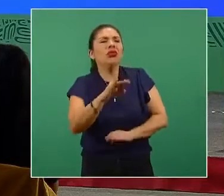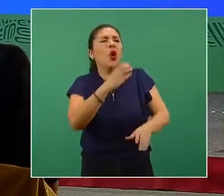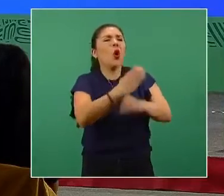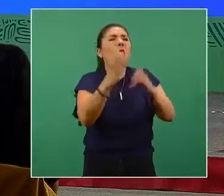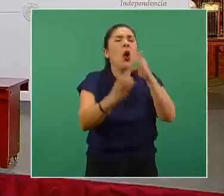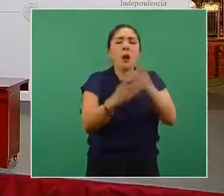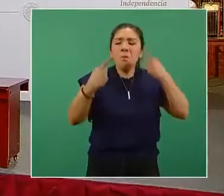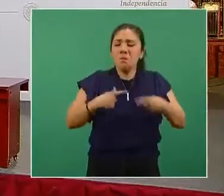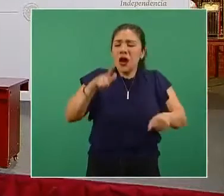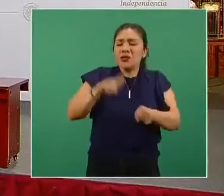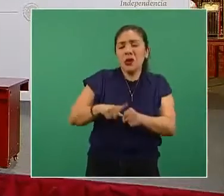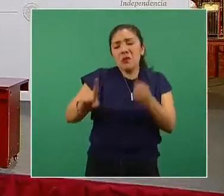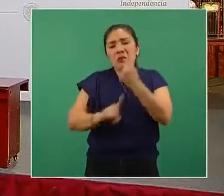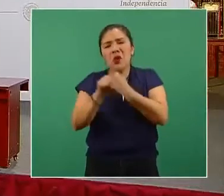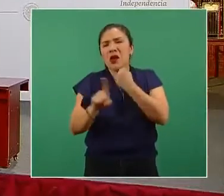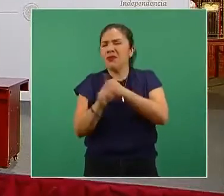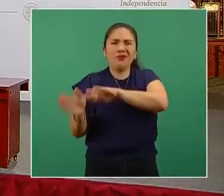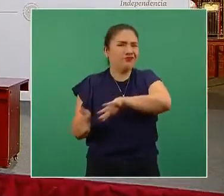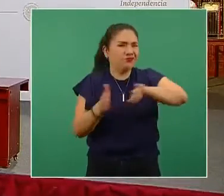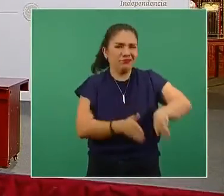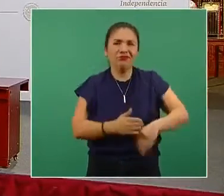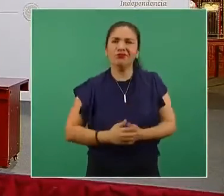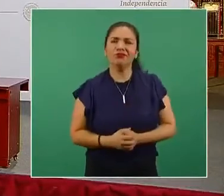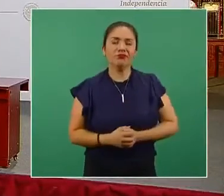muy personales. La siguiente.